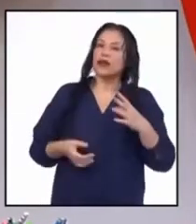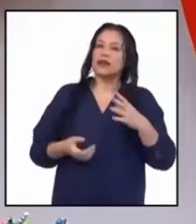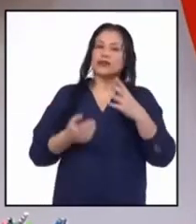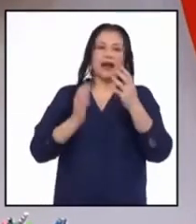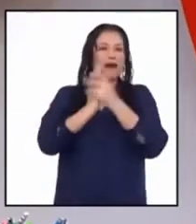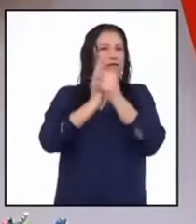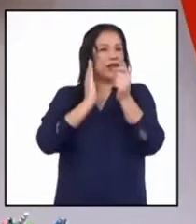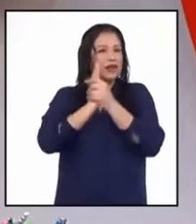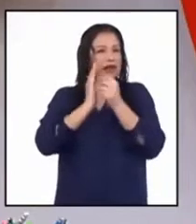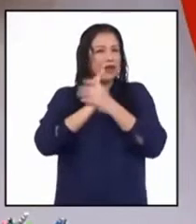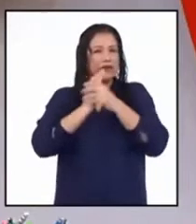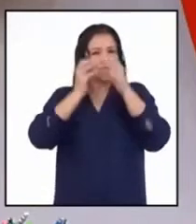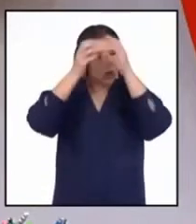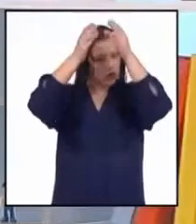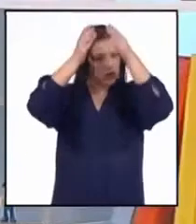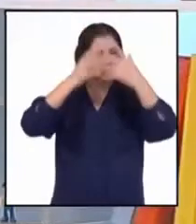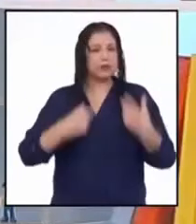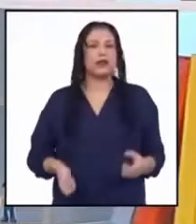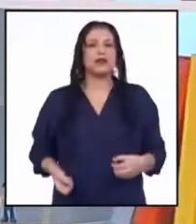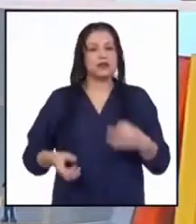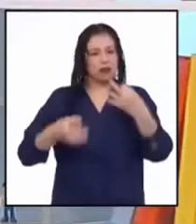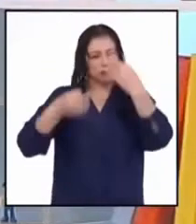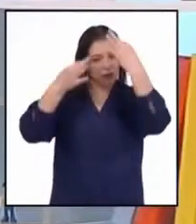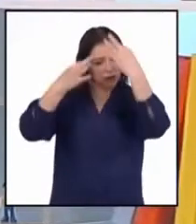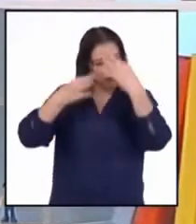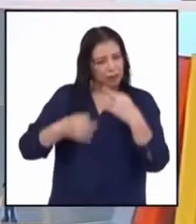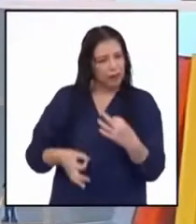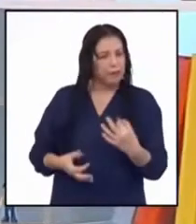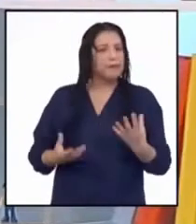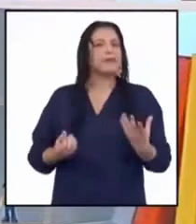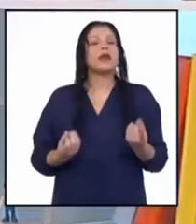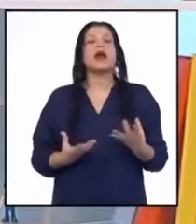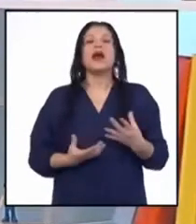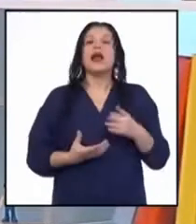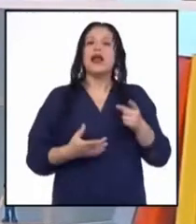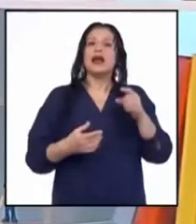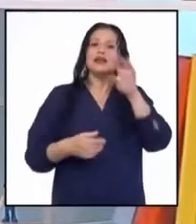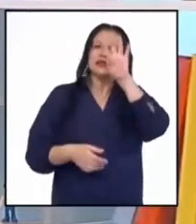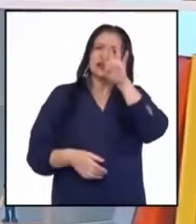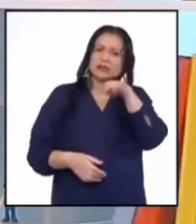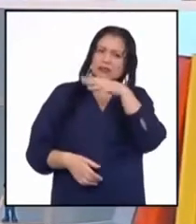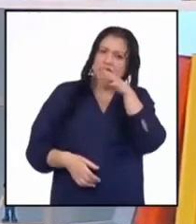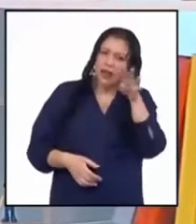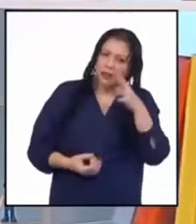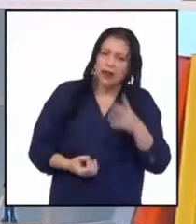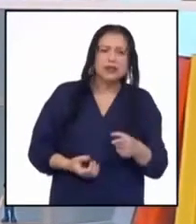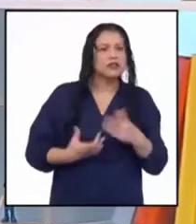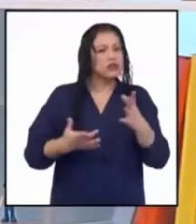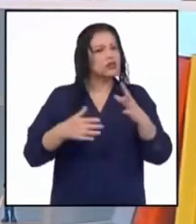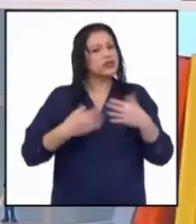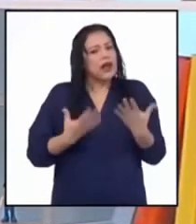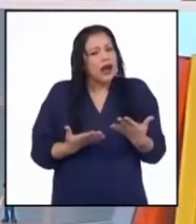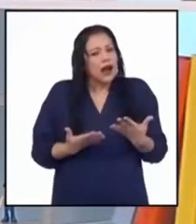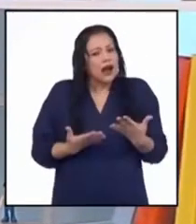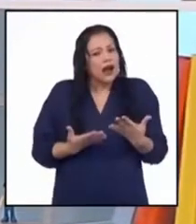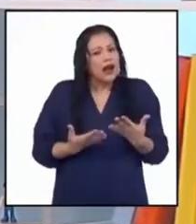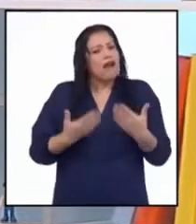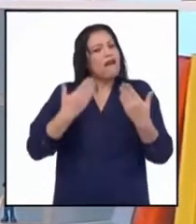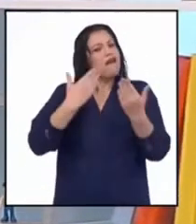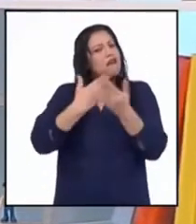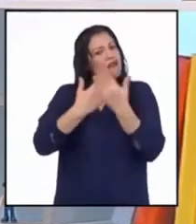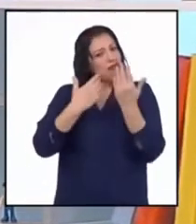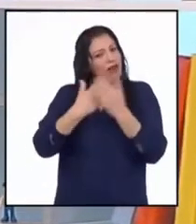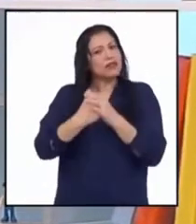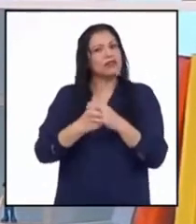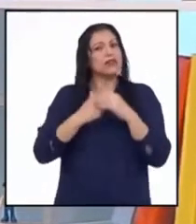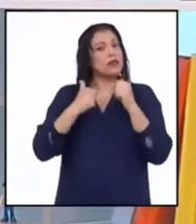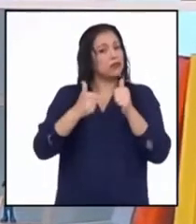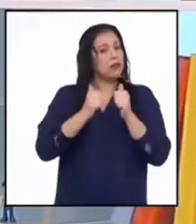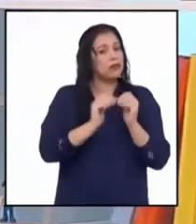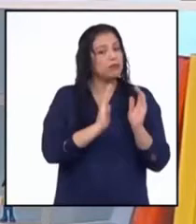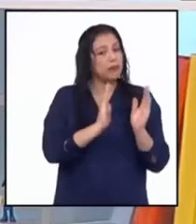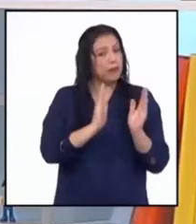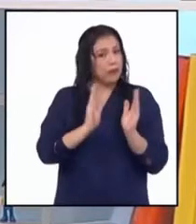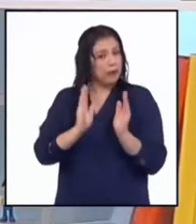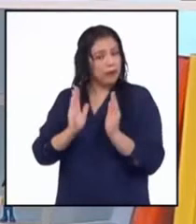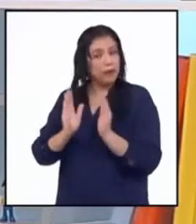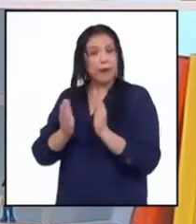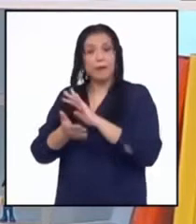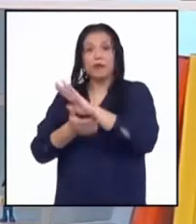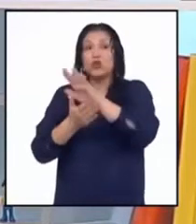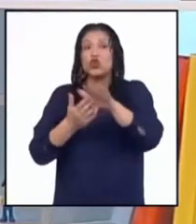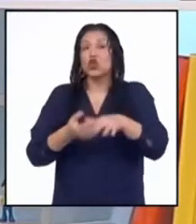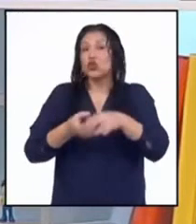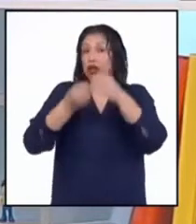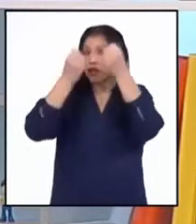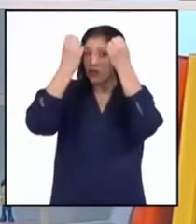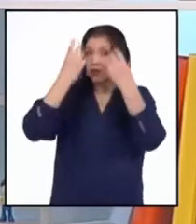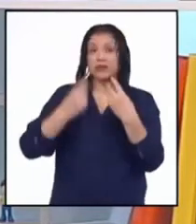conocimientos estadísticos. Las tablas de frecuencias proporcionan de manera eficiente, sencilla y organizada los datos de